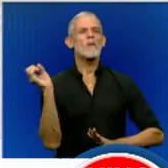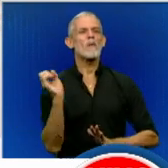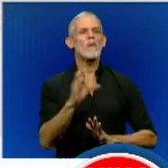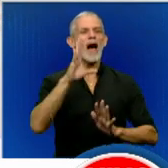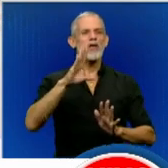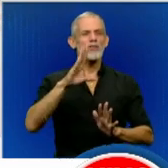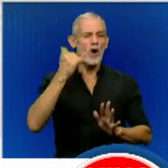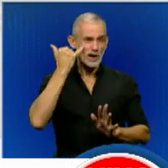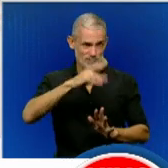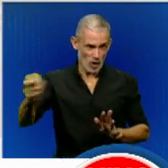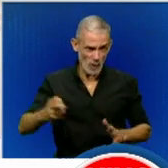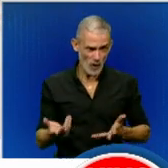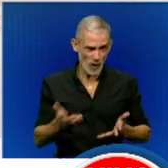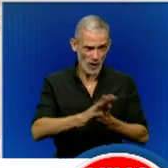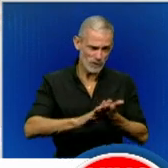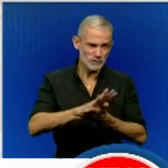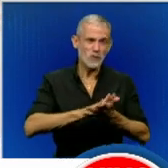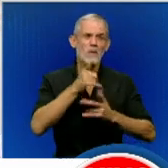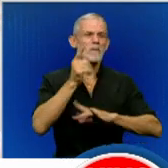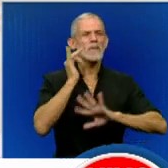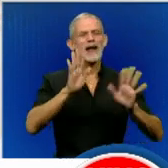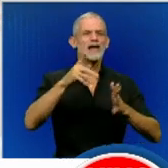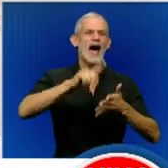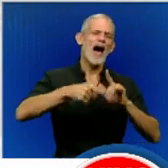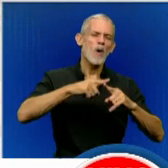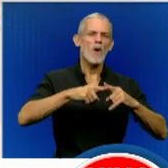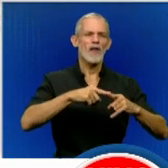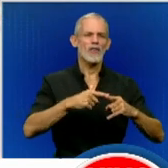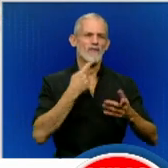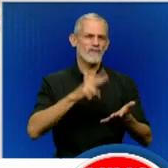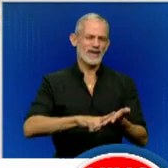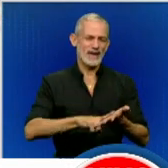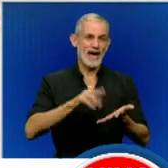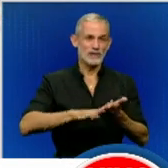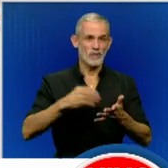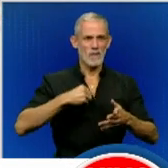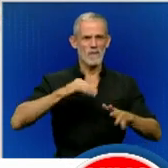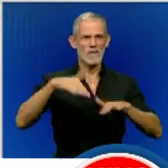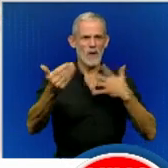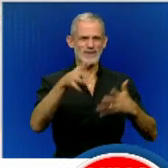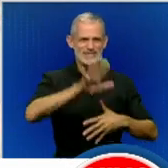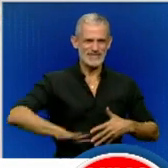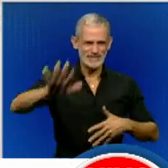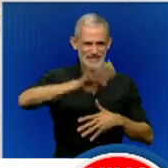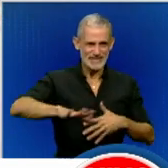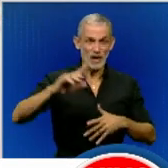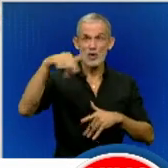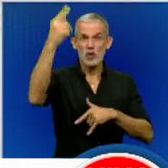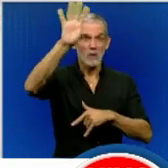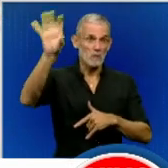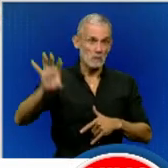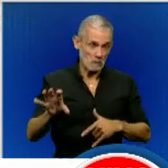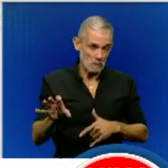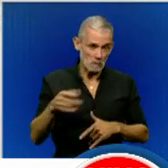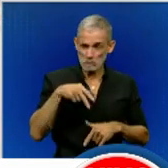parecía tener resuelto a través del pacto fiscal la cuestión del conurbano bonaerense mientras el resto de las provincias